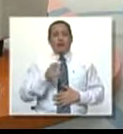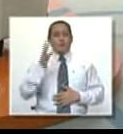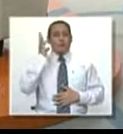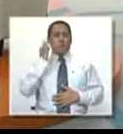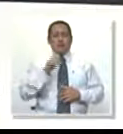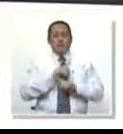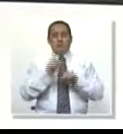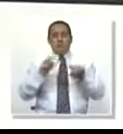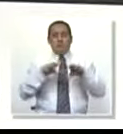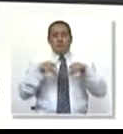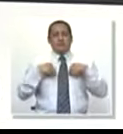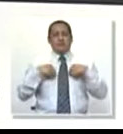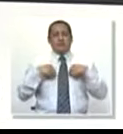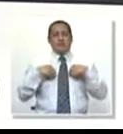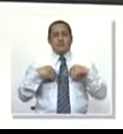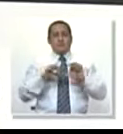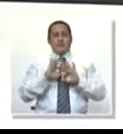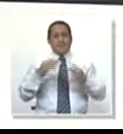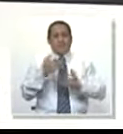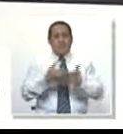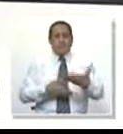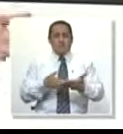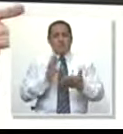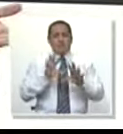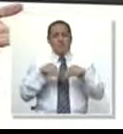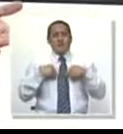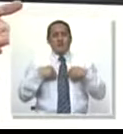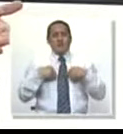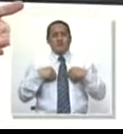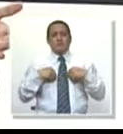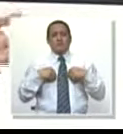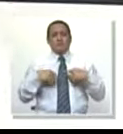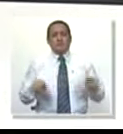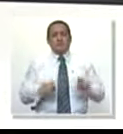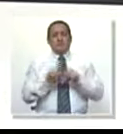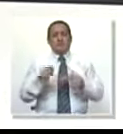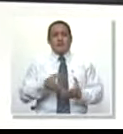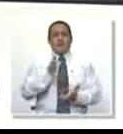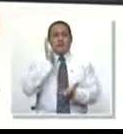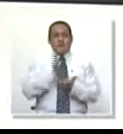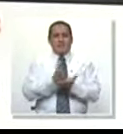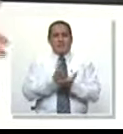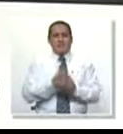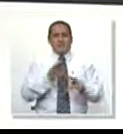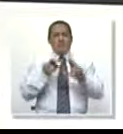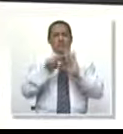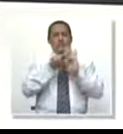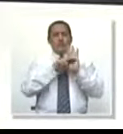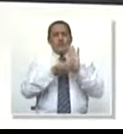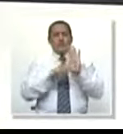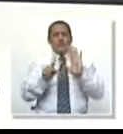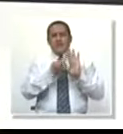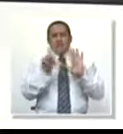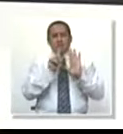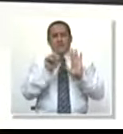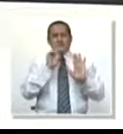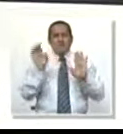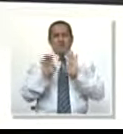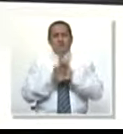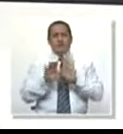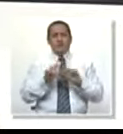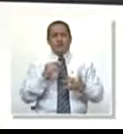no no considera ni siquiera ese documento y aplica rajatabla una Norma que no era